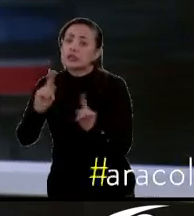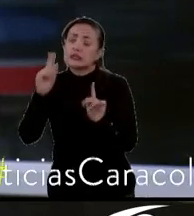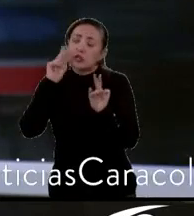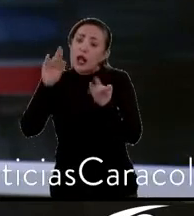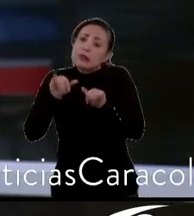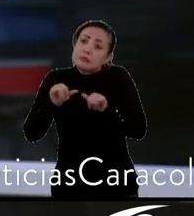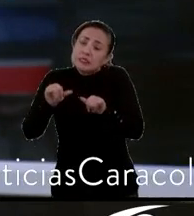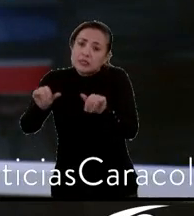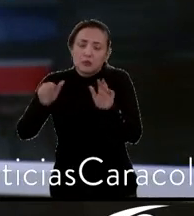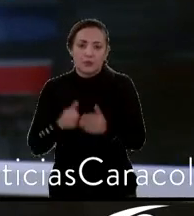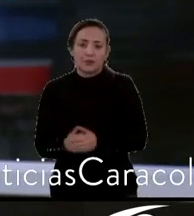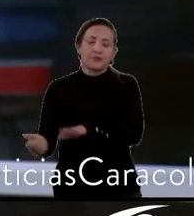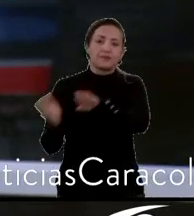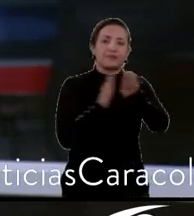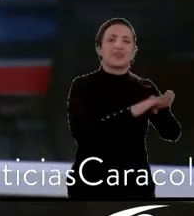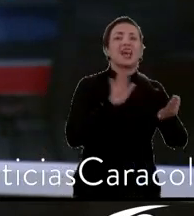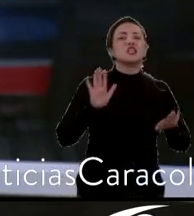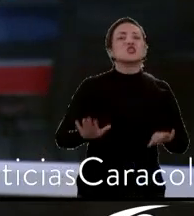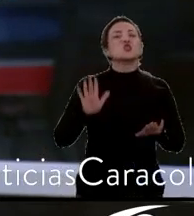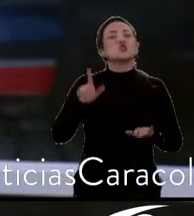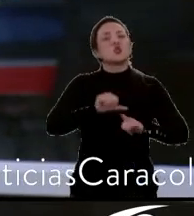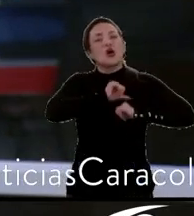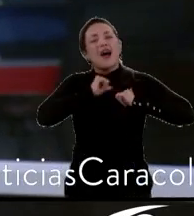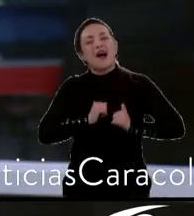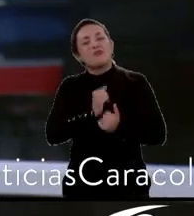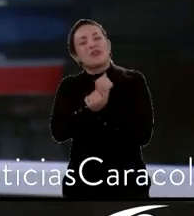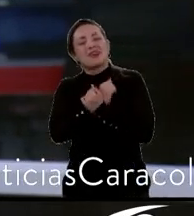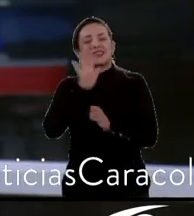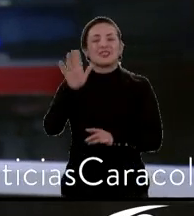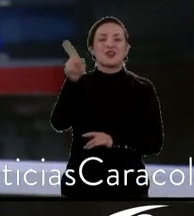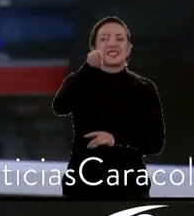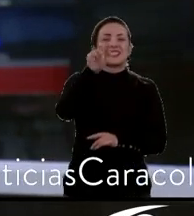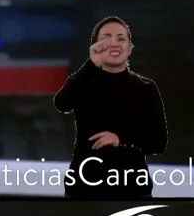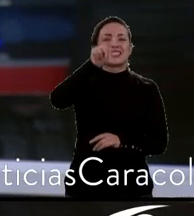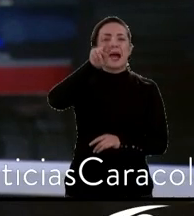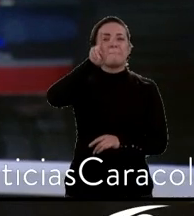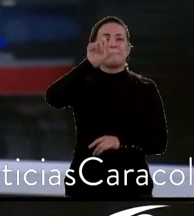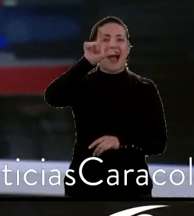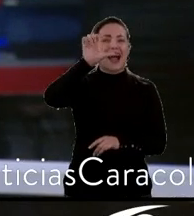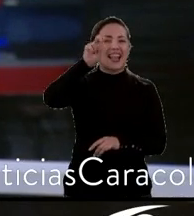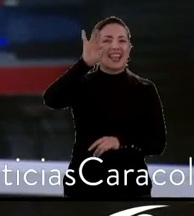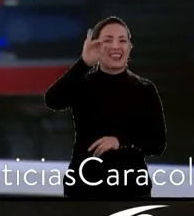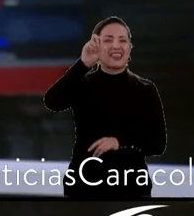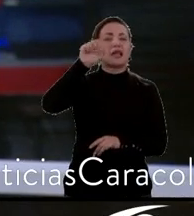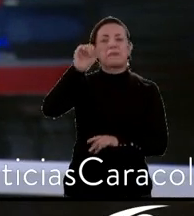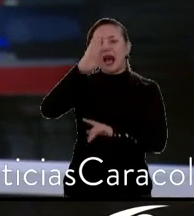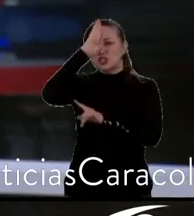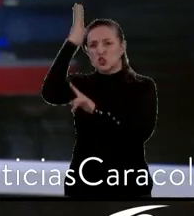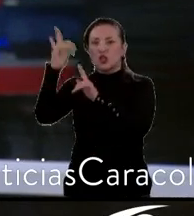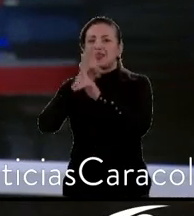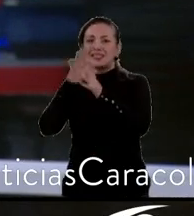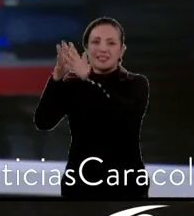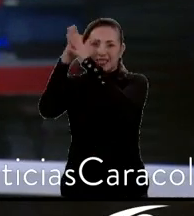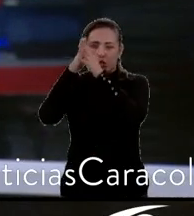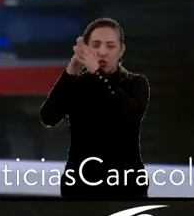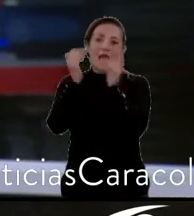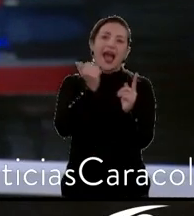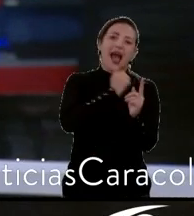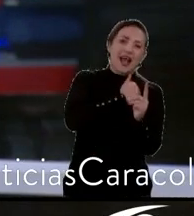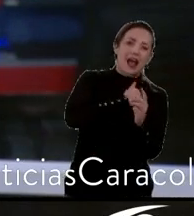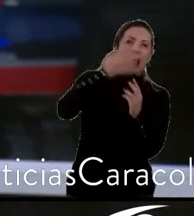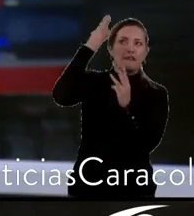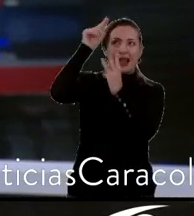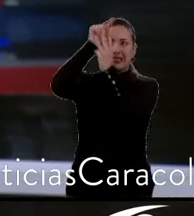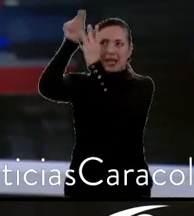Y San Valentín reactiva el comercio. Aunque esta celebración es tradicional en Estados Unidos, Canadá y Francia, algunos enamorados